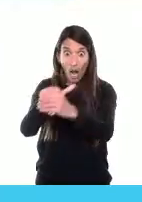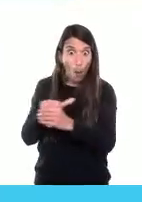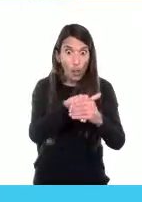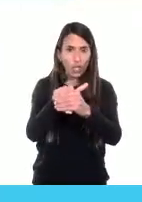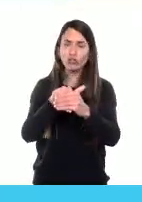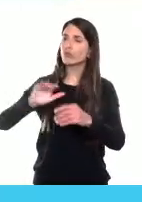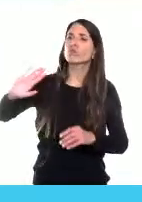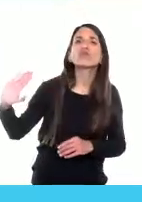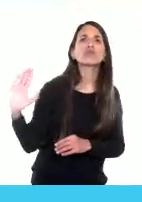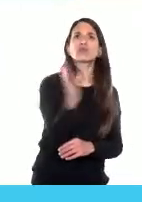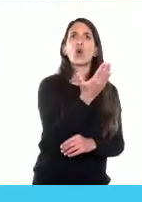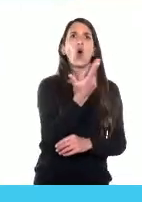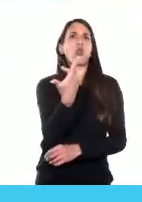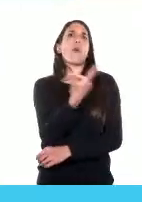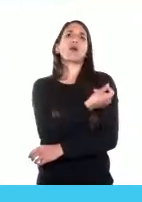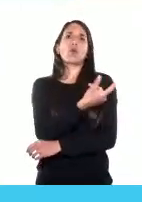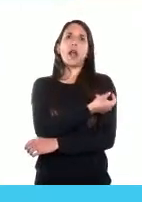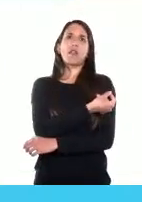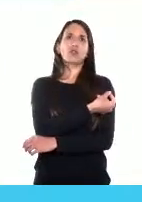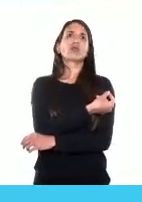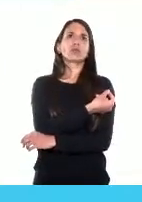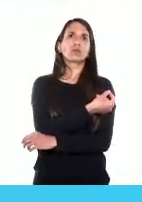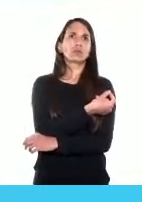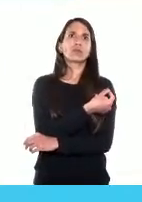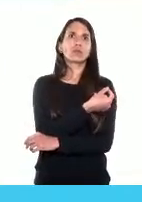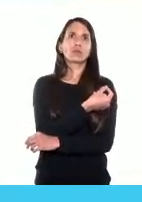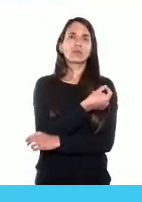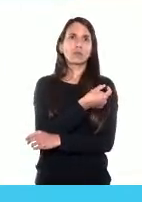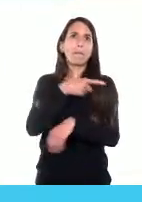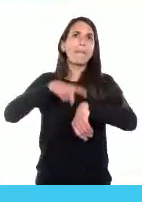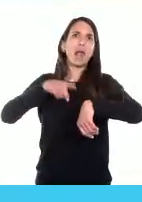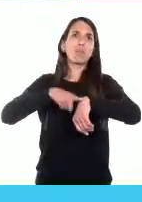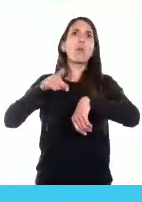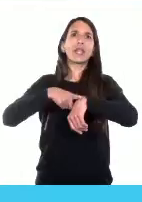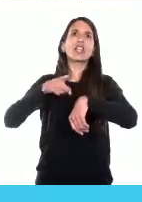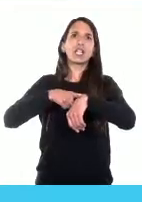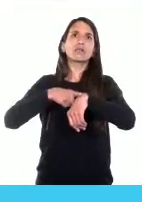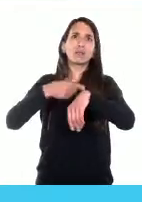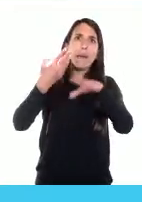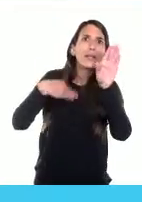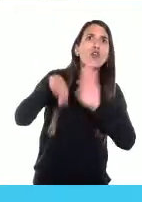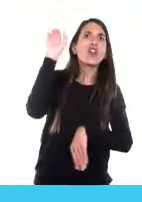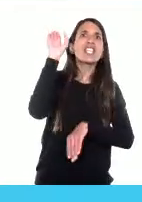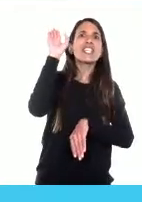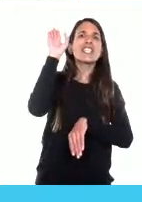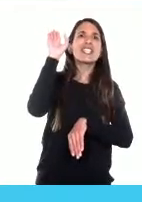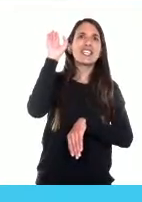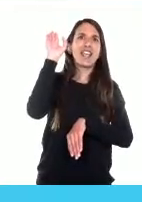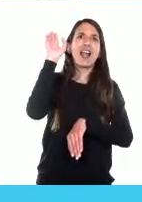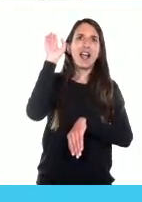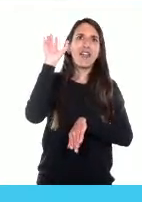con todos vacunados y evitando así mayores